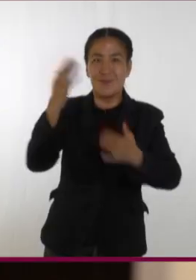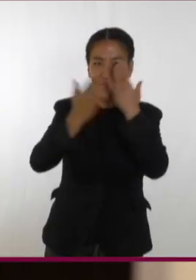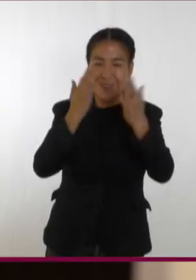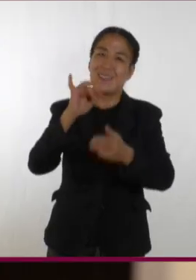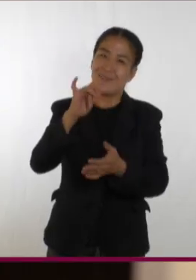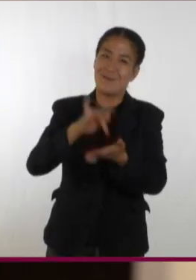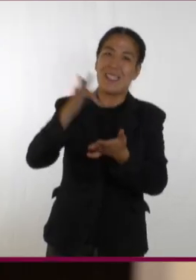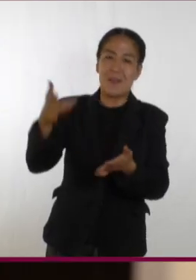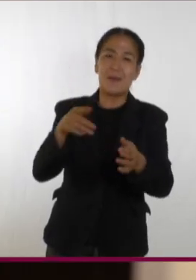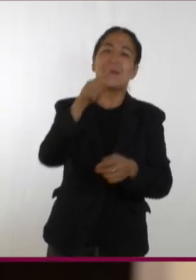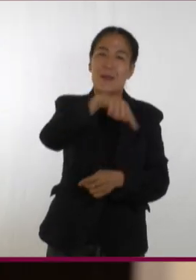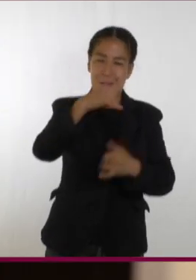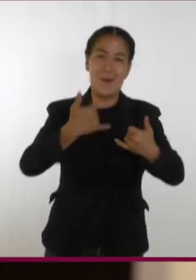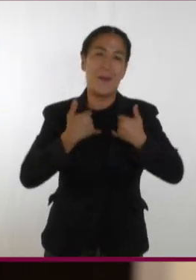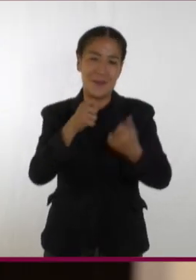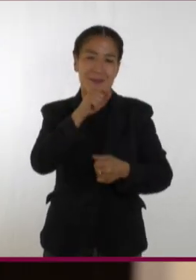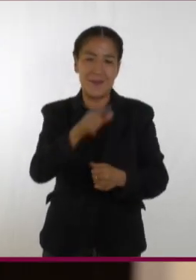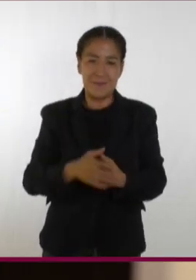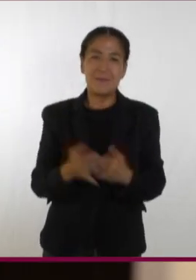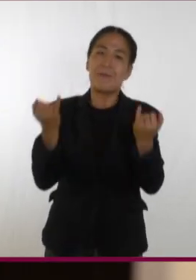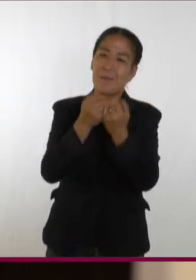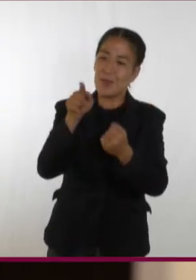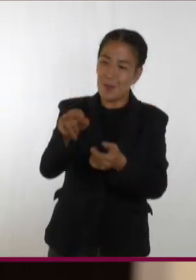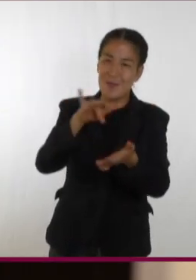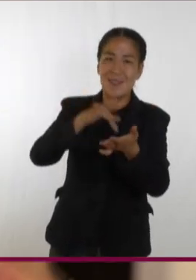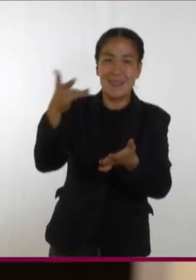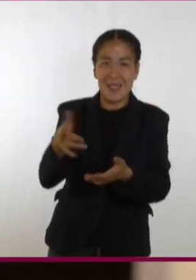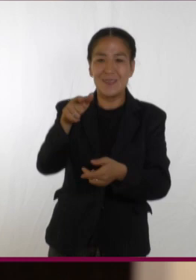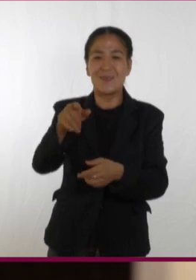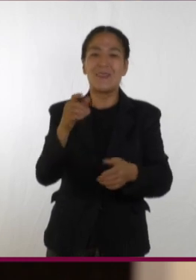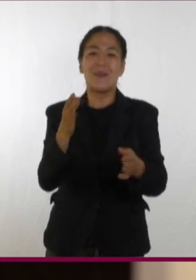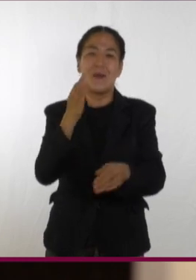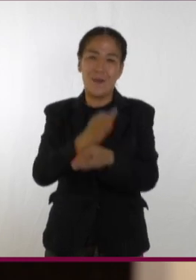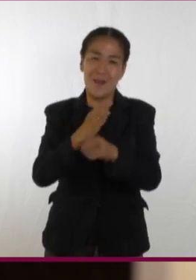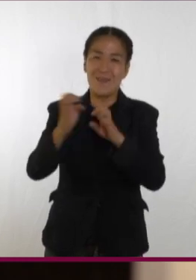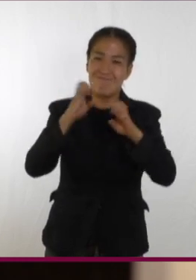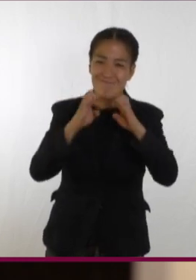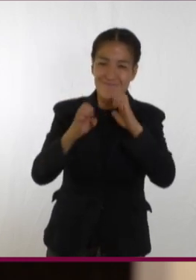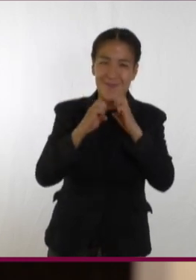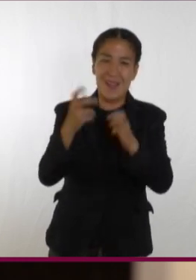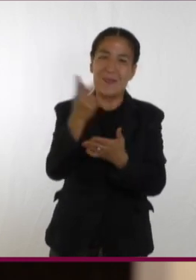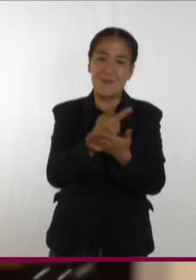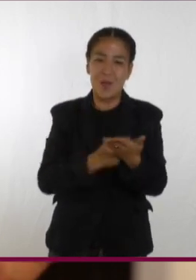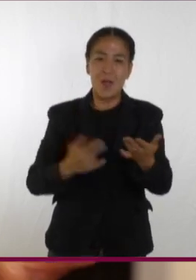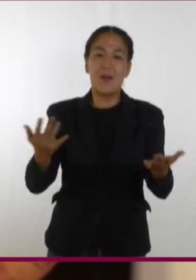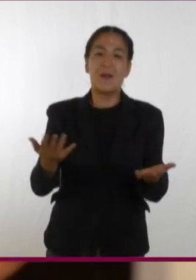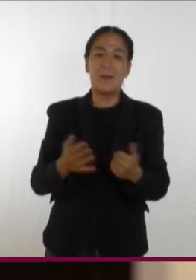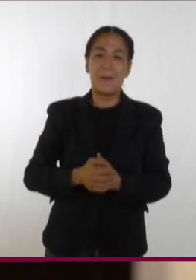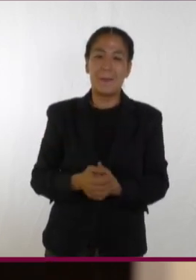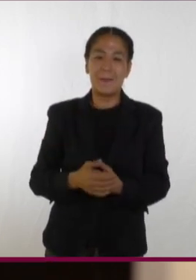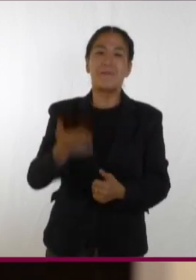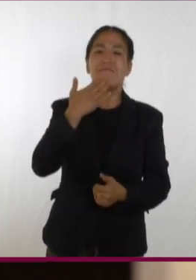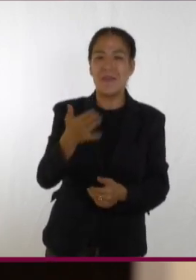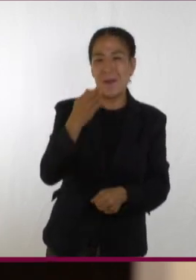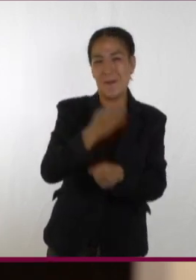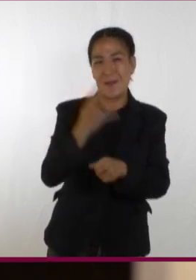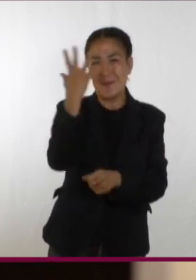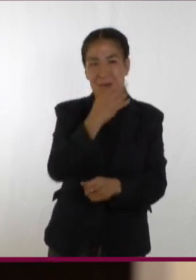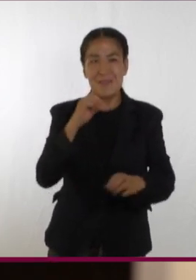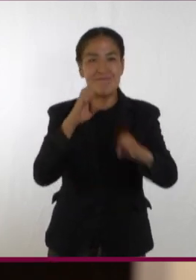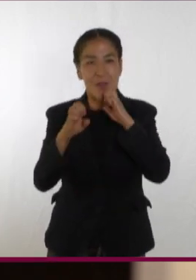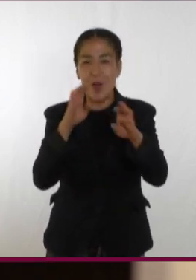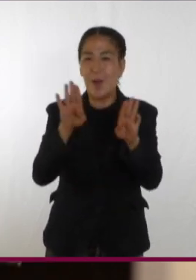sí. Y estoy seguro que los chicos lo van a agradecer también, así como te agradecemos a ti el hecho de que hayas estado con nosotros en nuestro